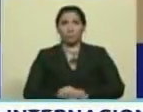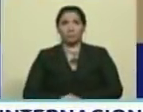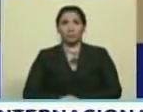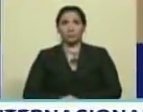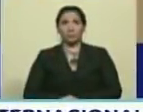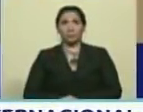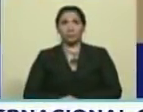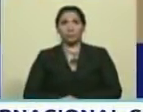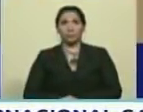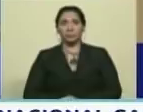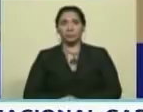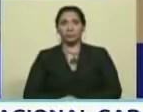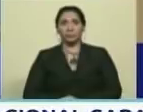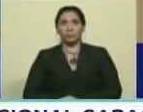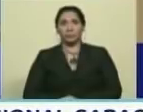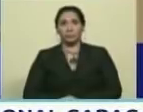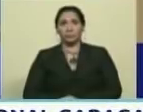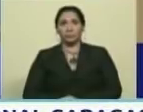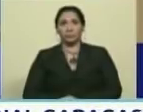si esta organización,